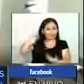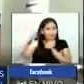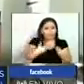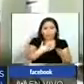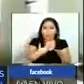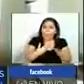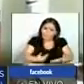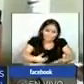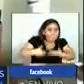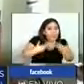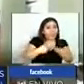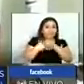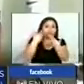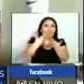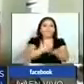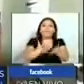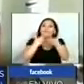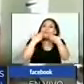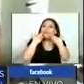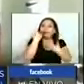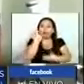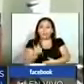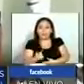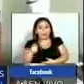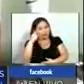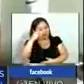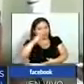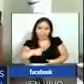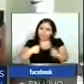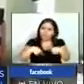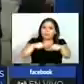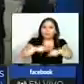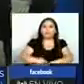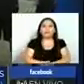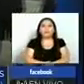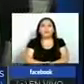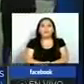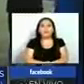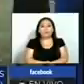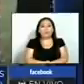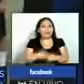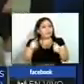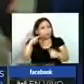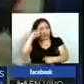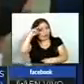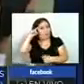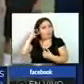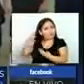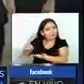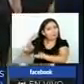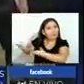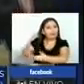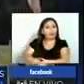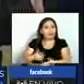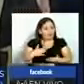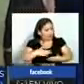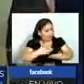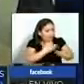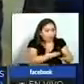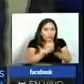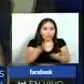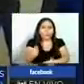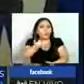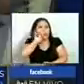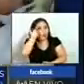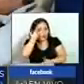Todo lo multiplica al dador alegre Así que seguimos en contacto Y así trabajó Ayudando a jóvenes,